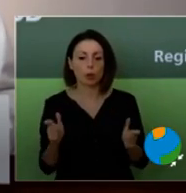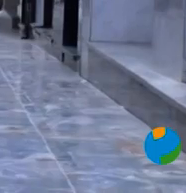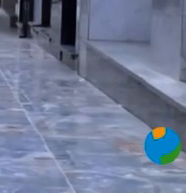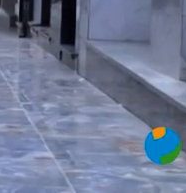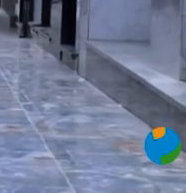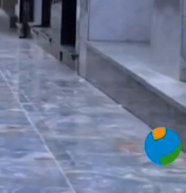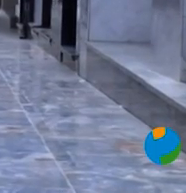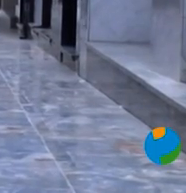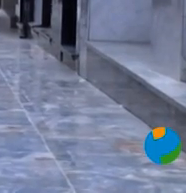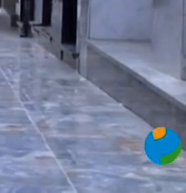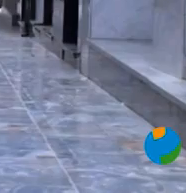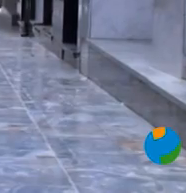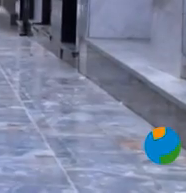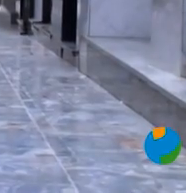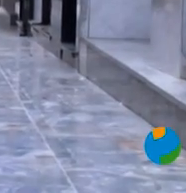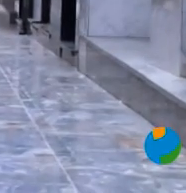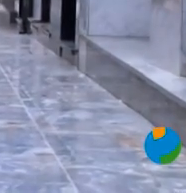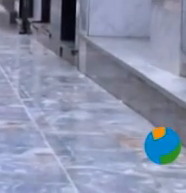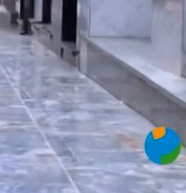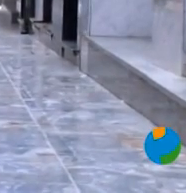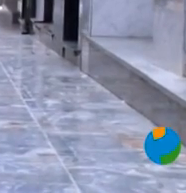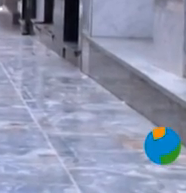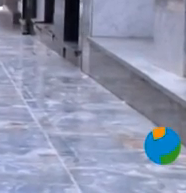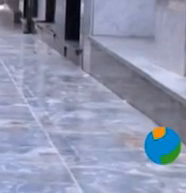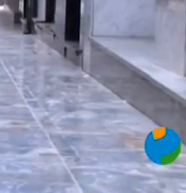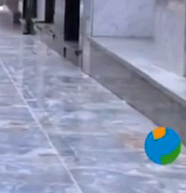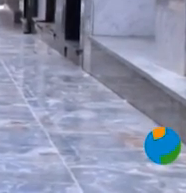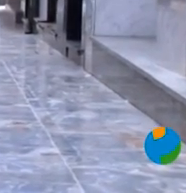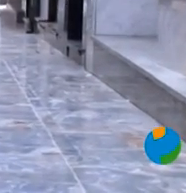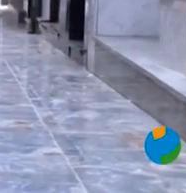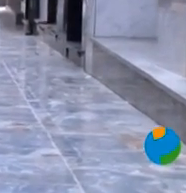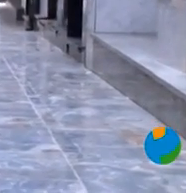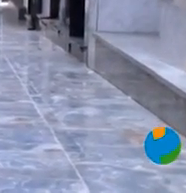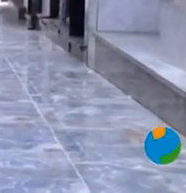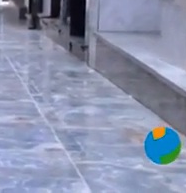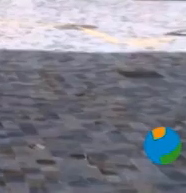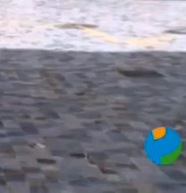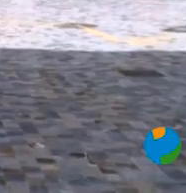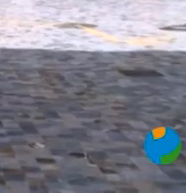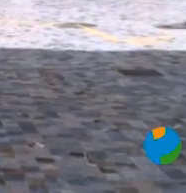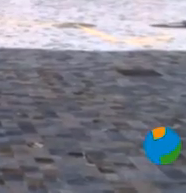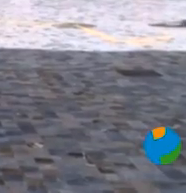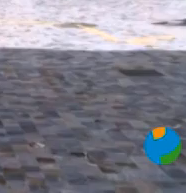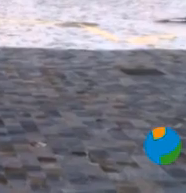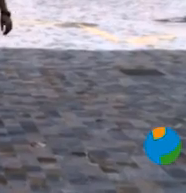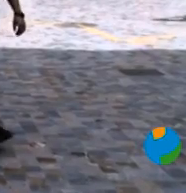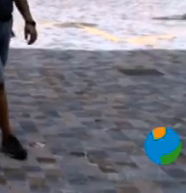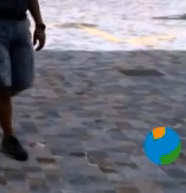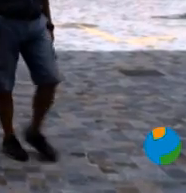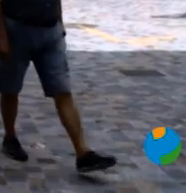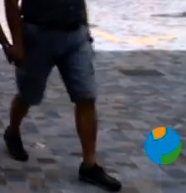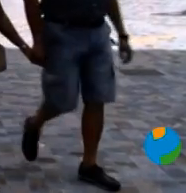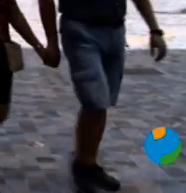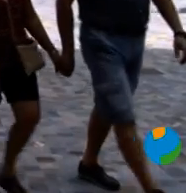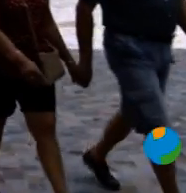detectados aproximadamente entre el 40 y el 50 por ciento de los casos están asociados a brotes sin tener en cuenta brotes familiares que